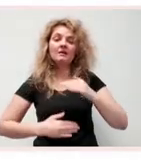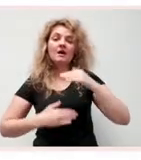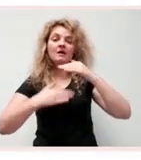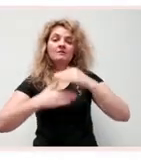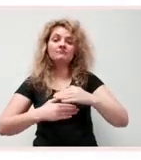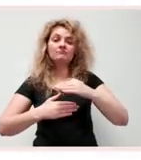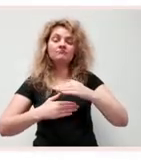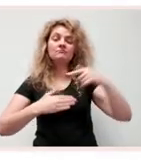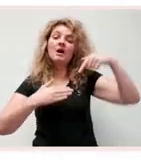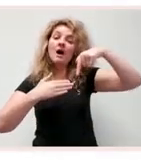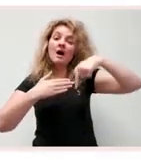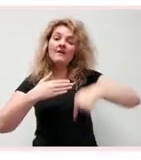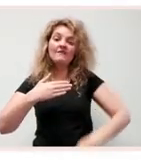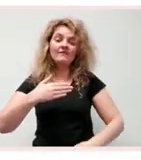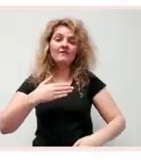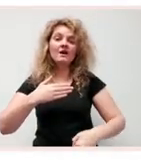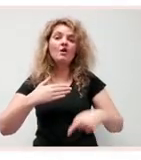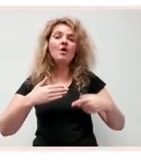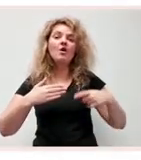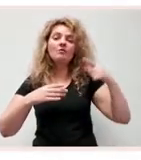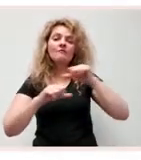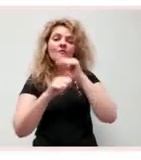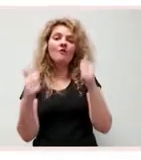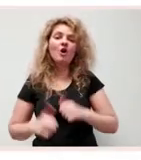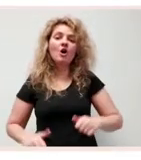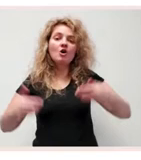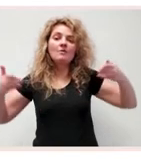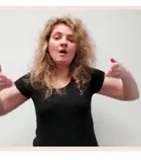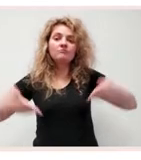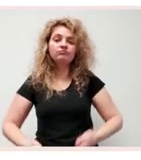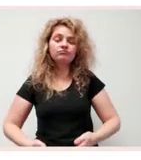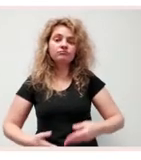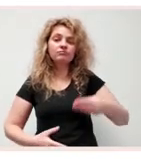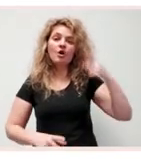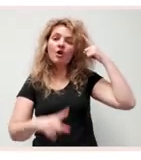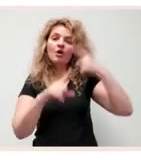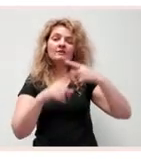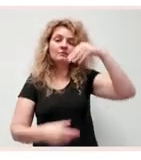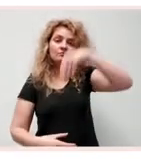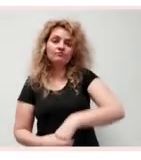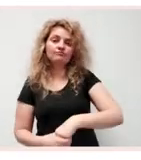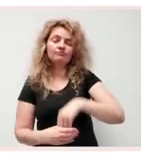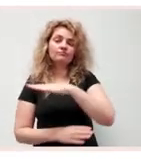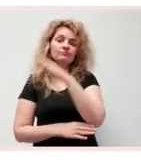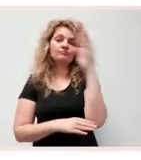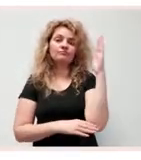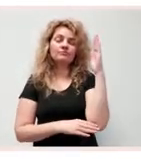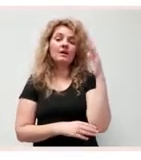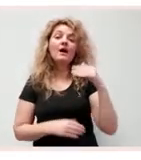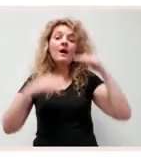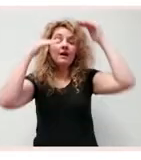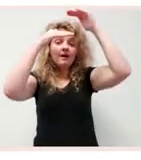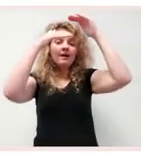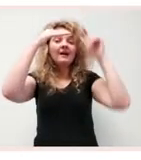chan e nivelarlo. A parte superior é a que nos interesa, porque é onde vai toda a información histórica.